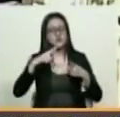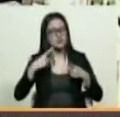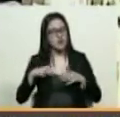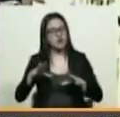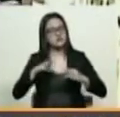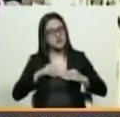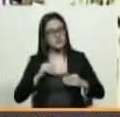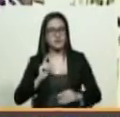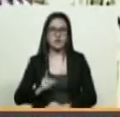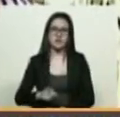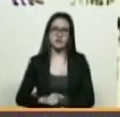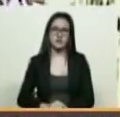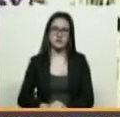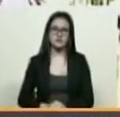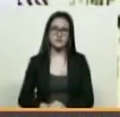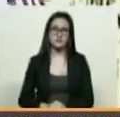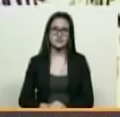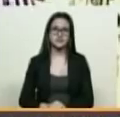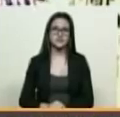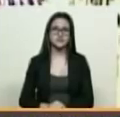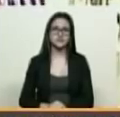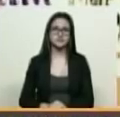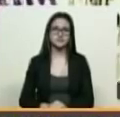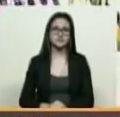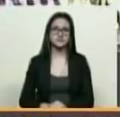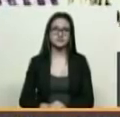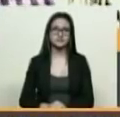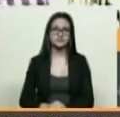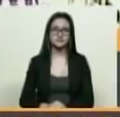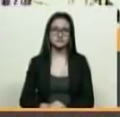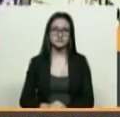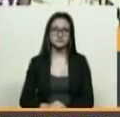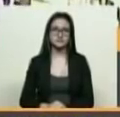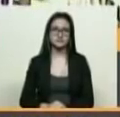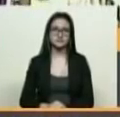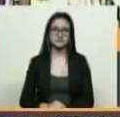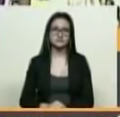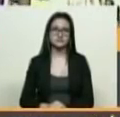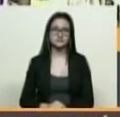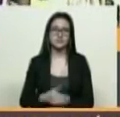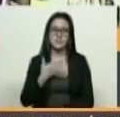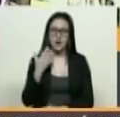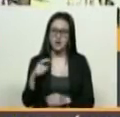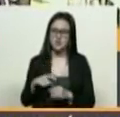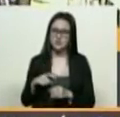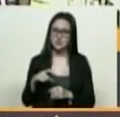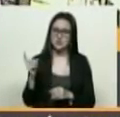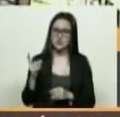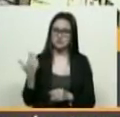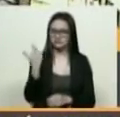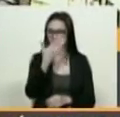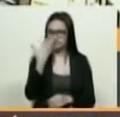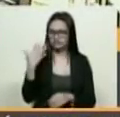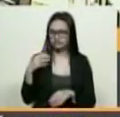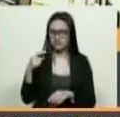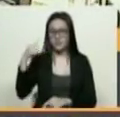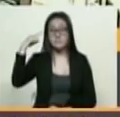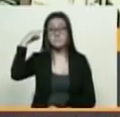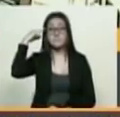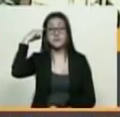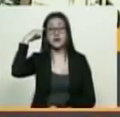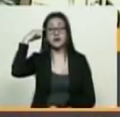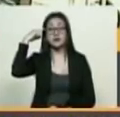nos oponemos a la colonización y buscamos la descolonización de las mentes, a